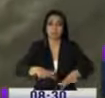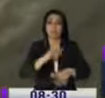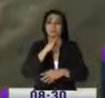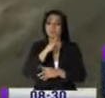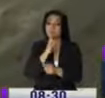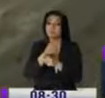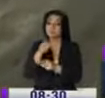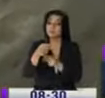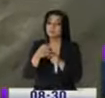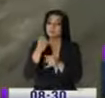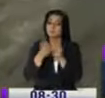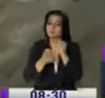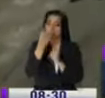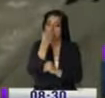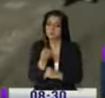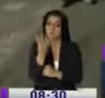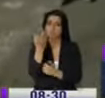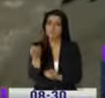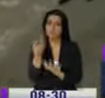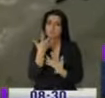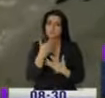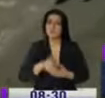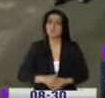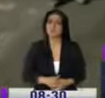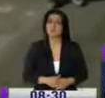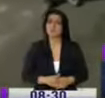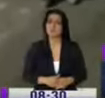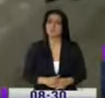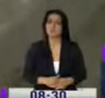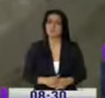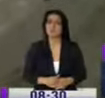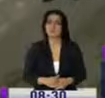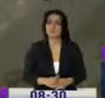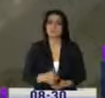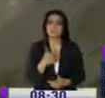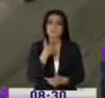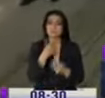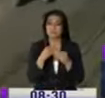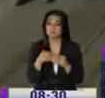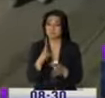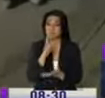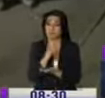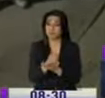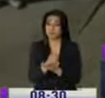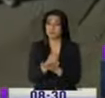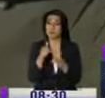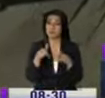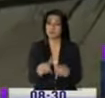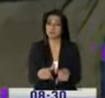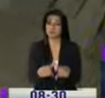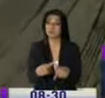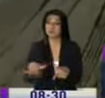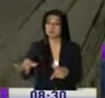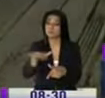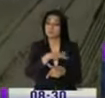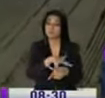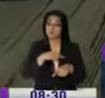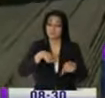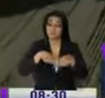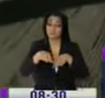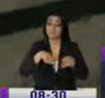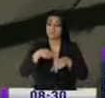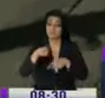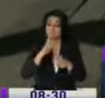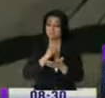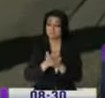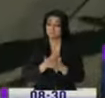nombre y apellido. Buenos días. Coménteme, realmente pues perjudicial lo que está pasando aquí con ustedes con este paso de las volquetas,